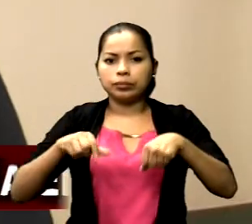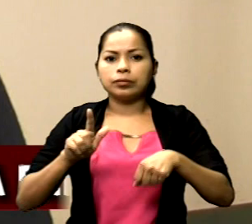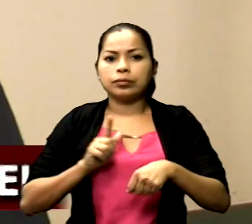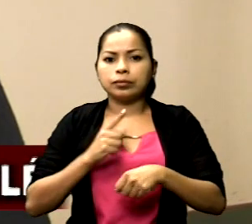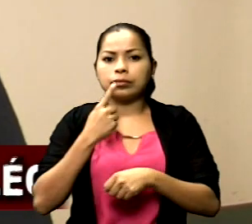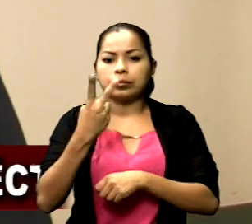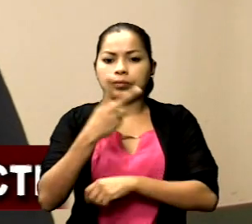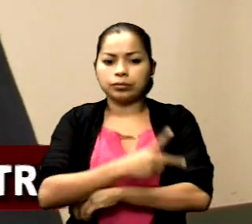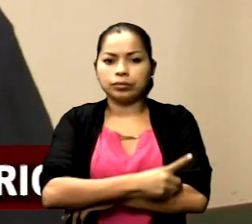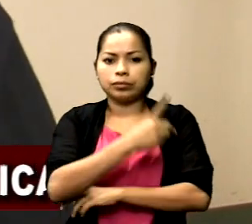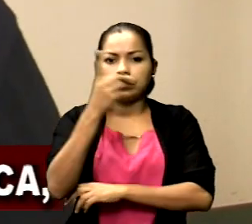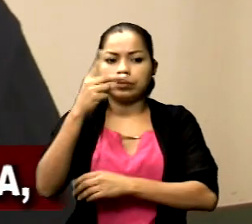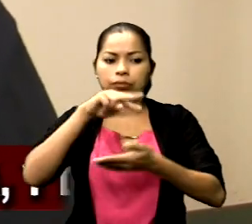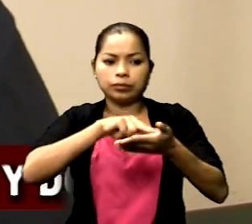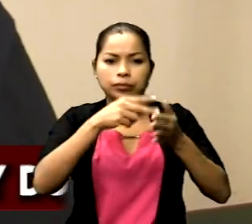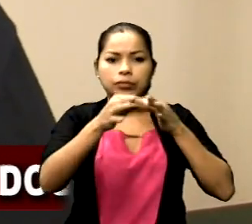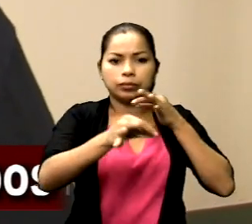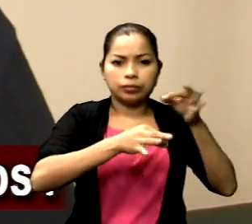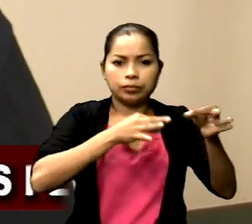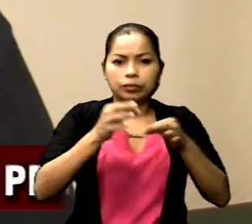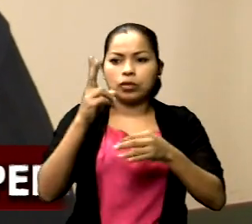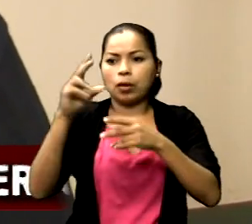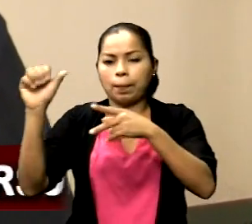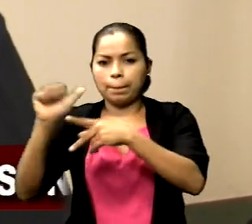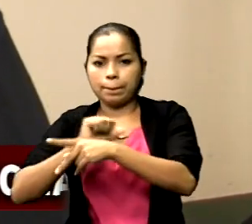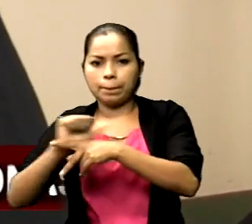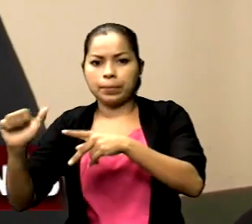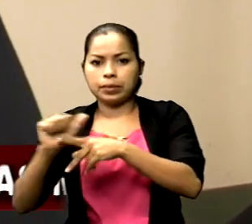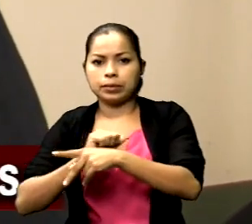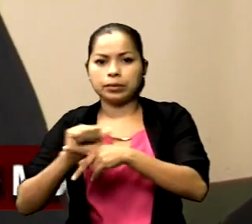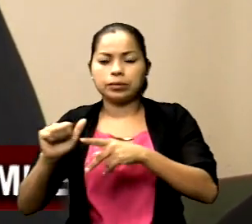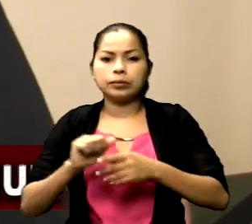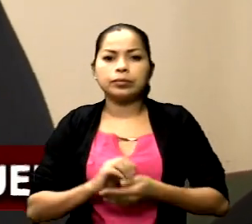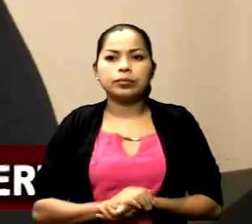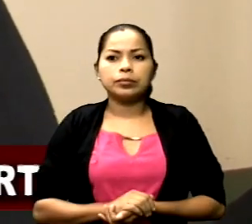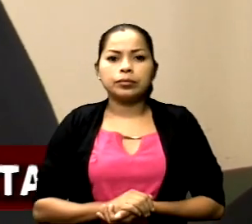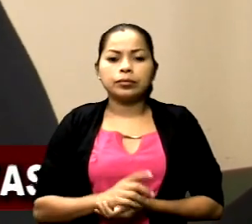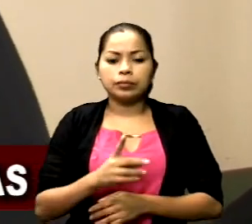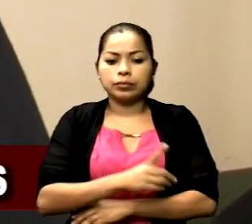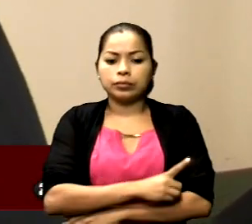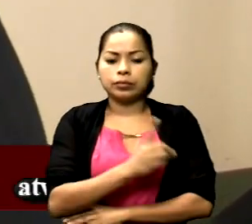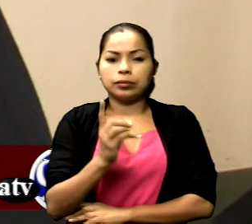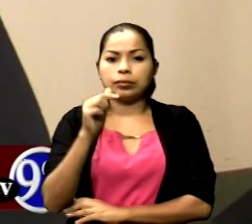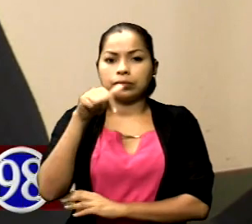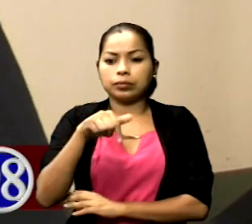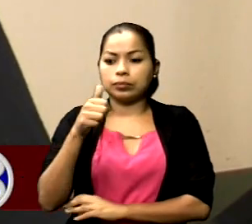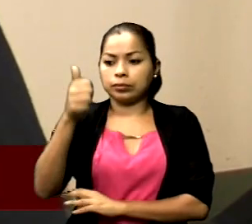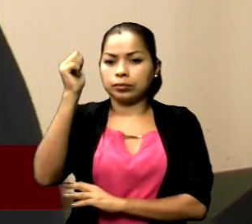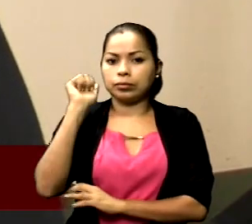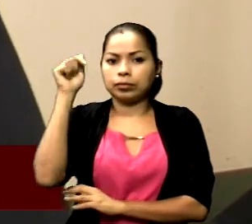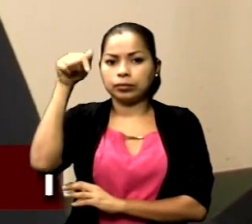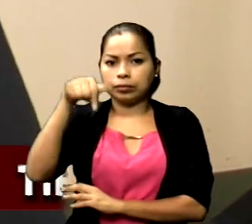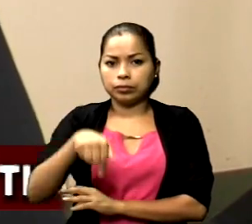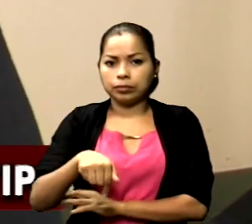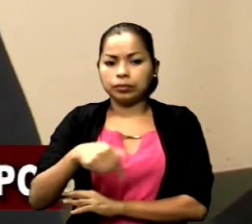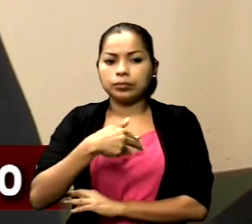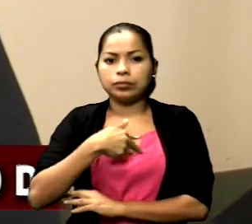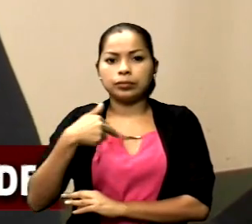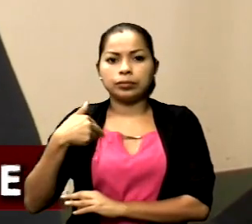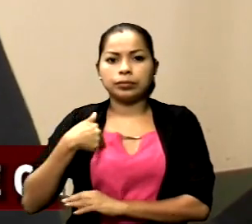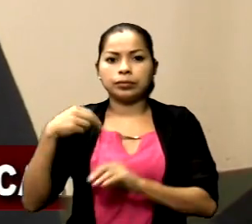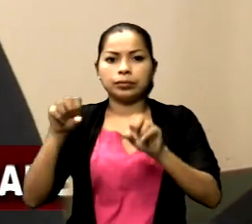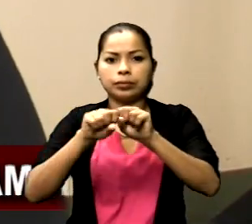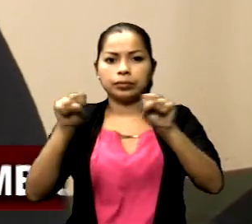que hay 2 días de teoría y 2 días de práctica. Y el día de hoy, ayer y hoy, desarrollamos